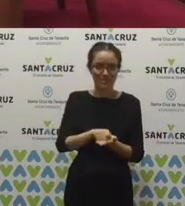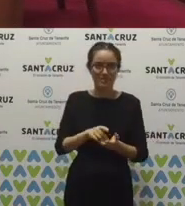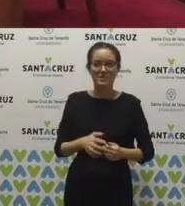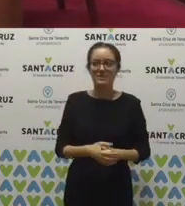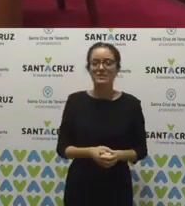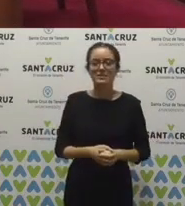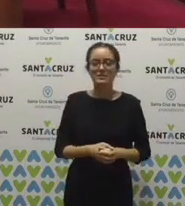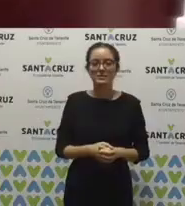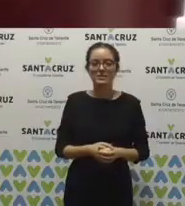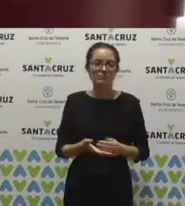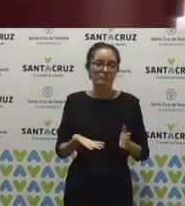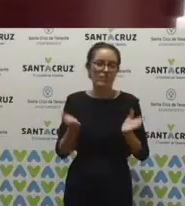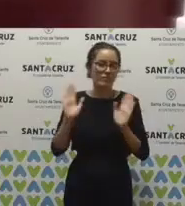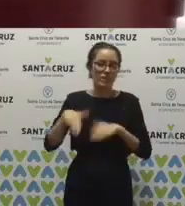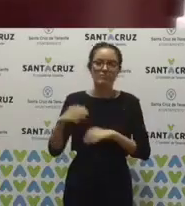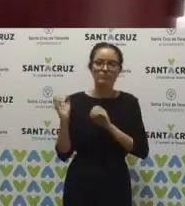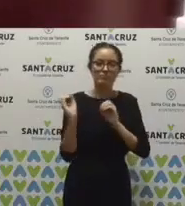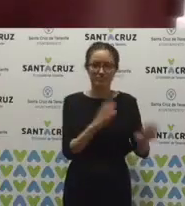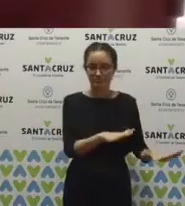queda rechazada